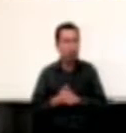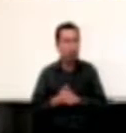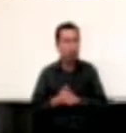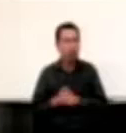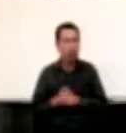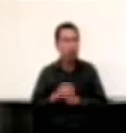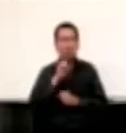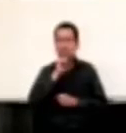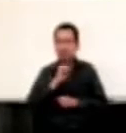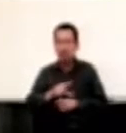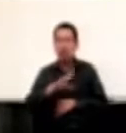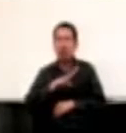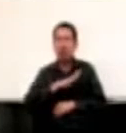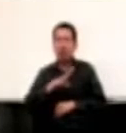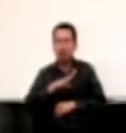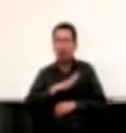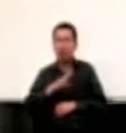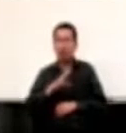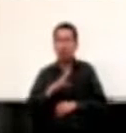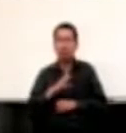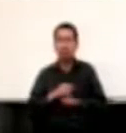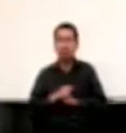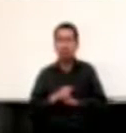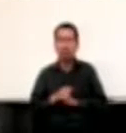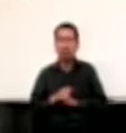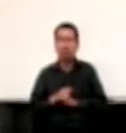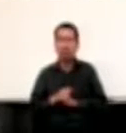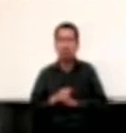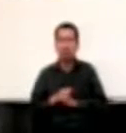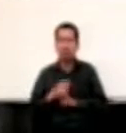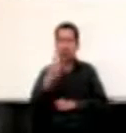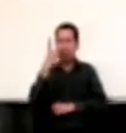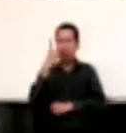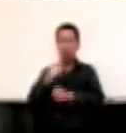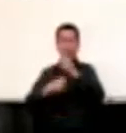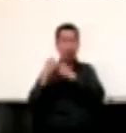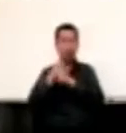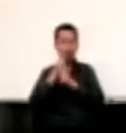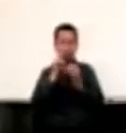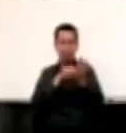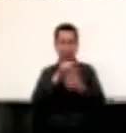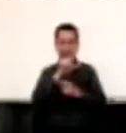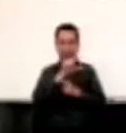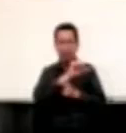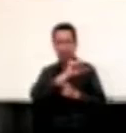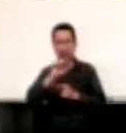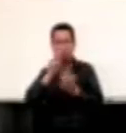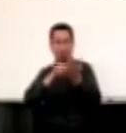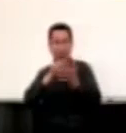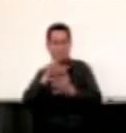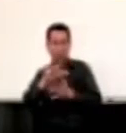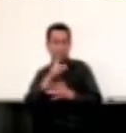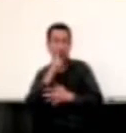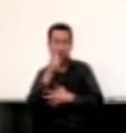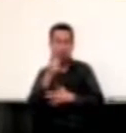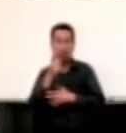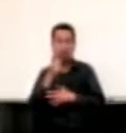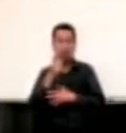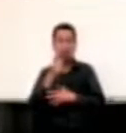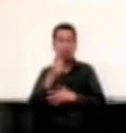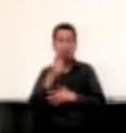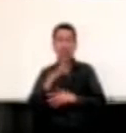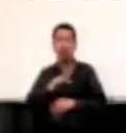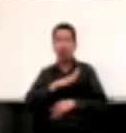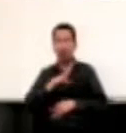Y también que se encuentra dentro de un marco donde en los últimos dos años, 2017 y 2018, de acuerdo con datos de Latinobarómetro,